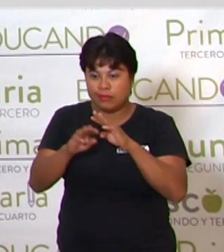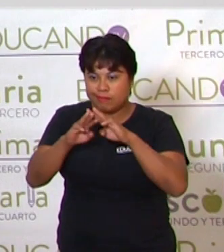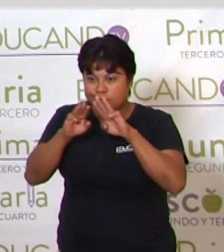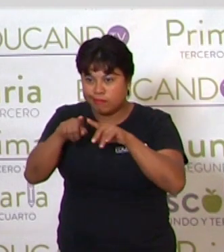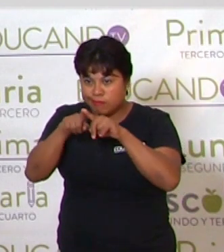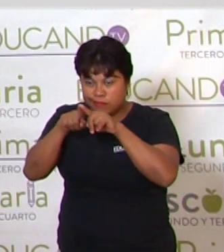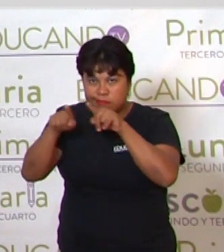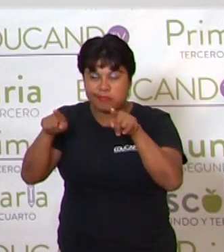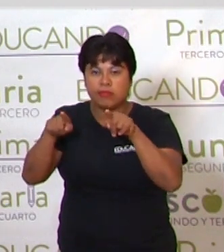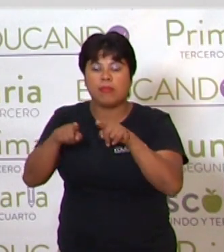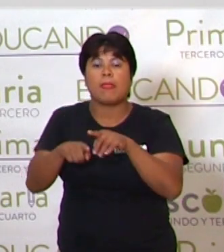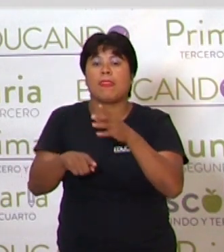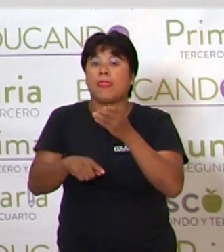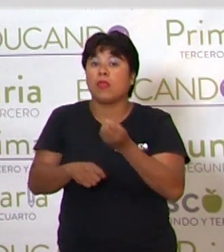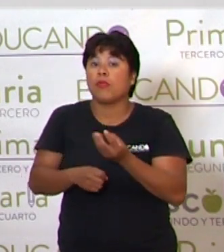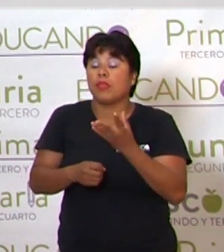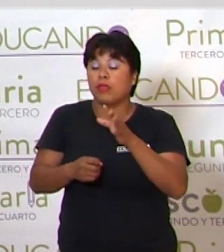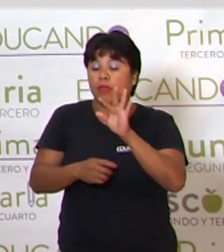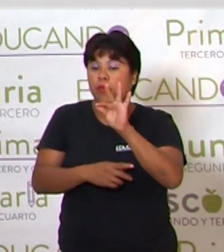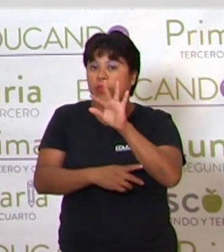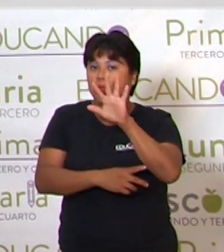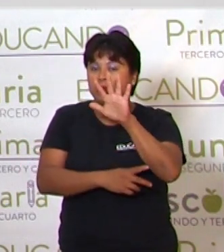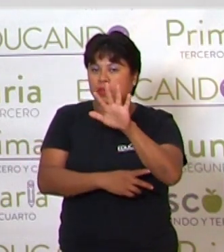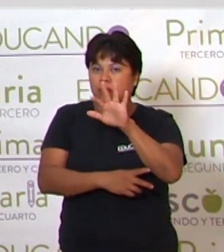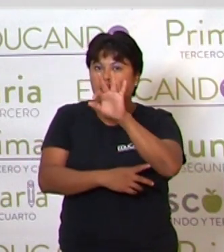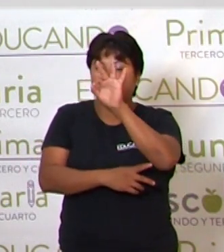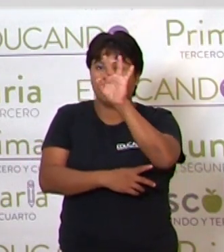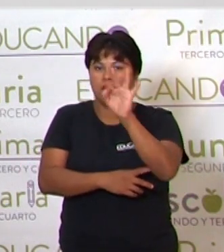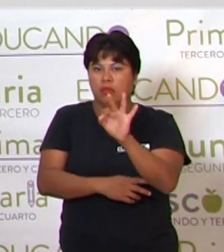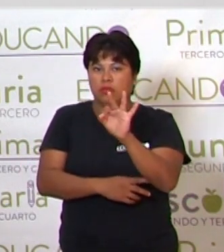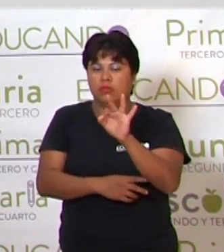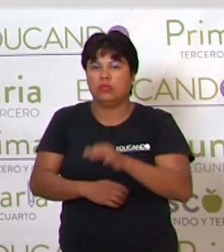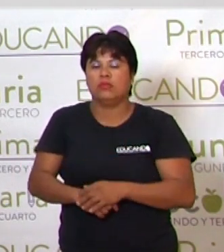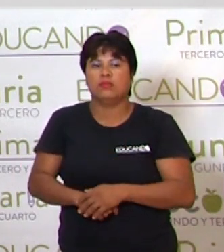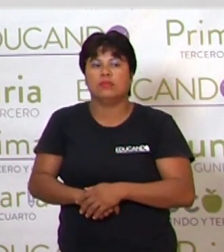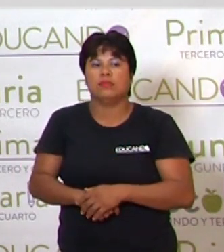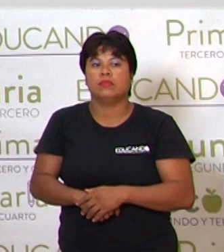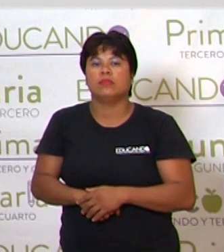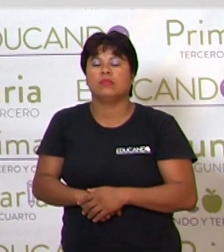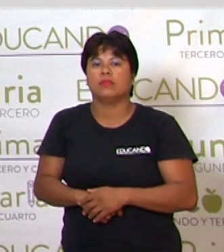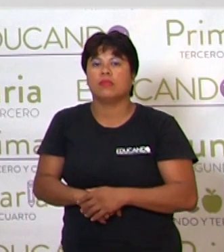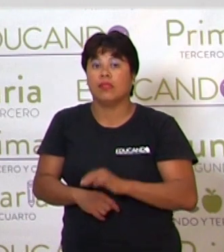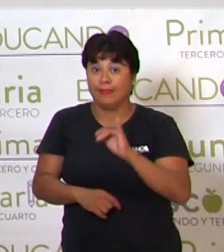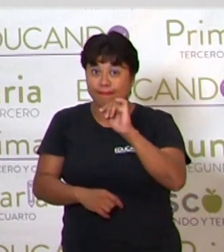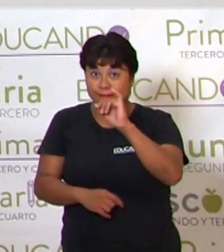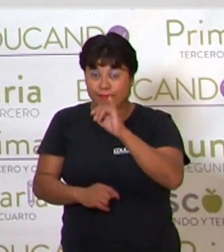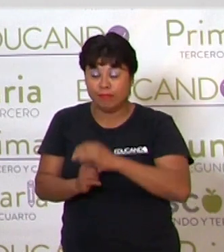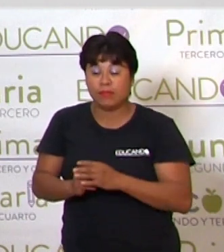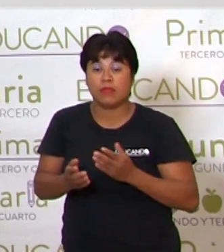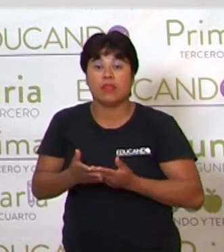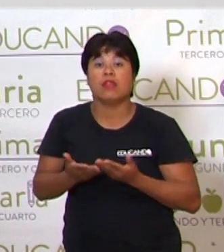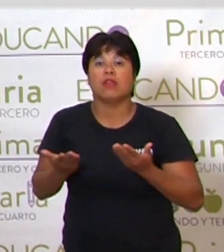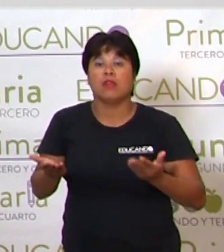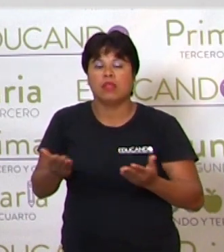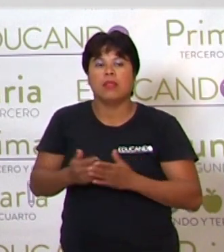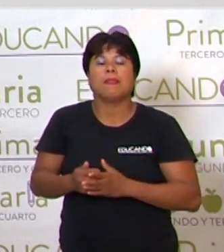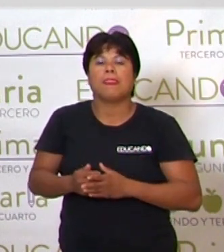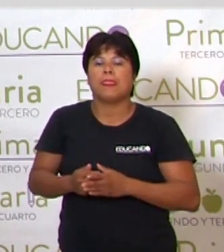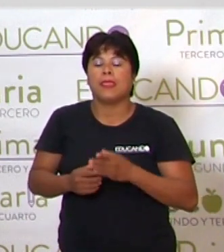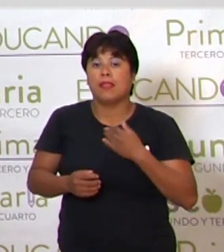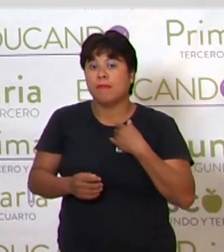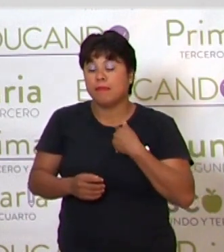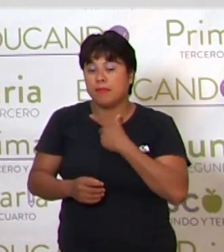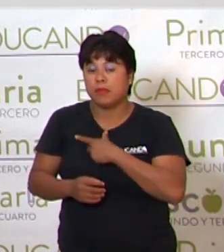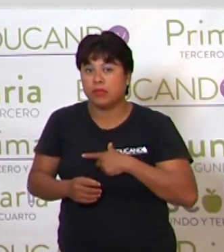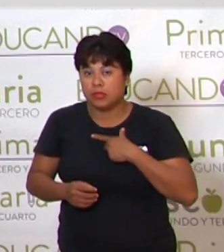acá tiene 45 grados, ¿sí? Ahora bien, algo que me